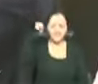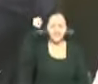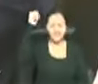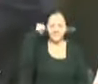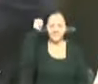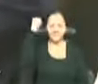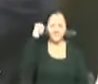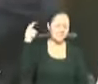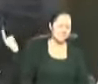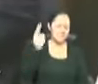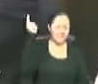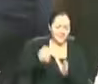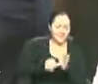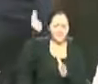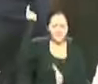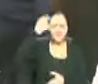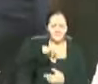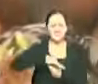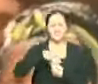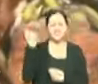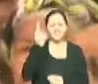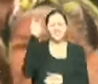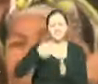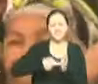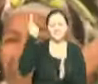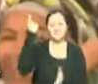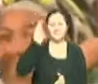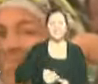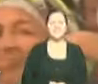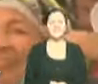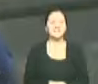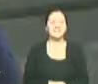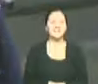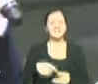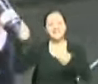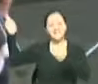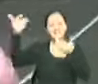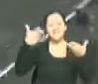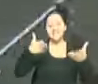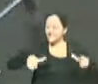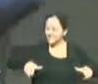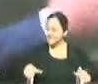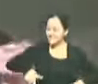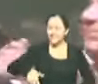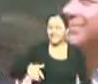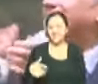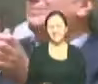y en una sola vuelta, compañeros y compañeras. Bienvenido, compañero Lenín.